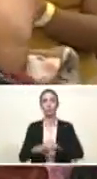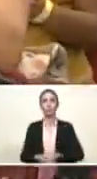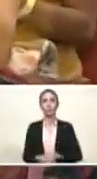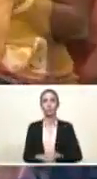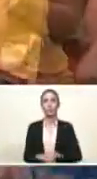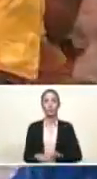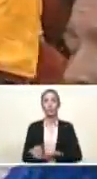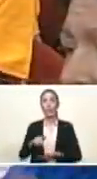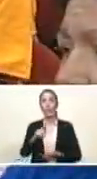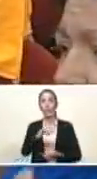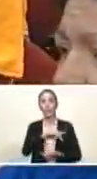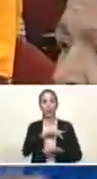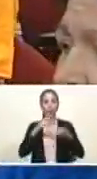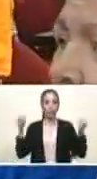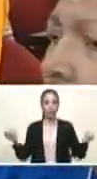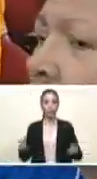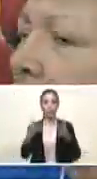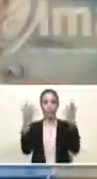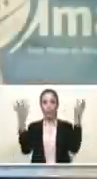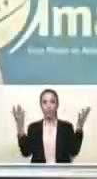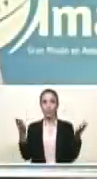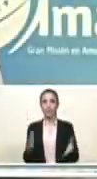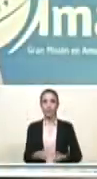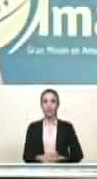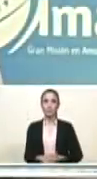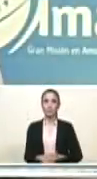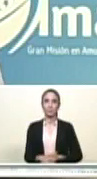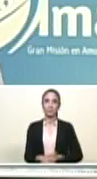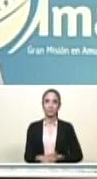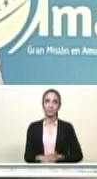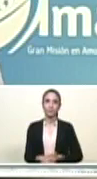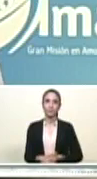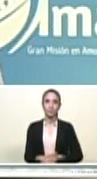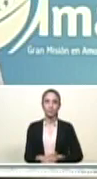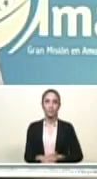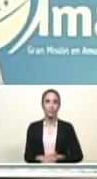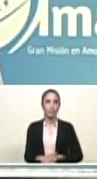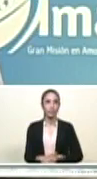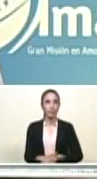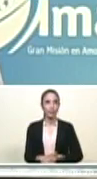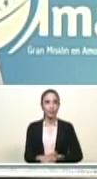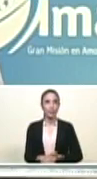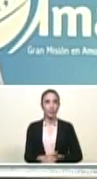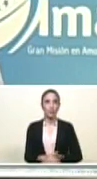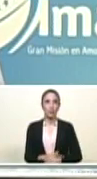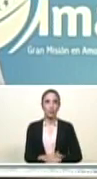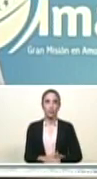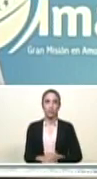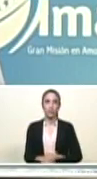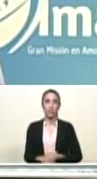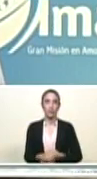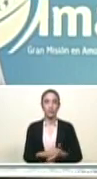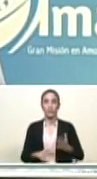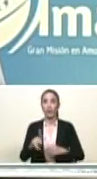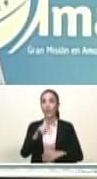Carnet de los milagros, carnet de la patria, carnet de la justicia, carnet de la